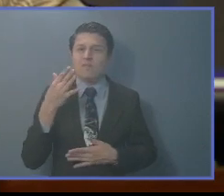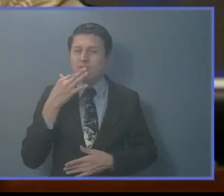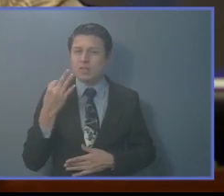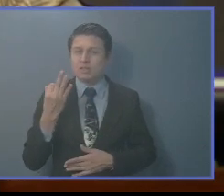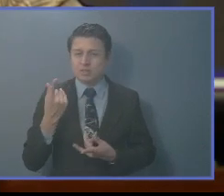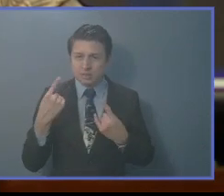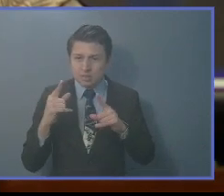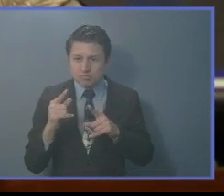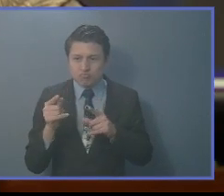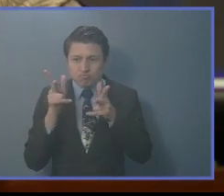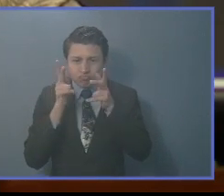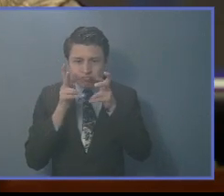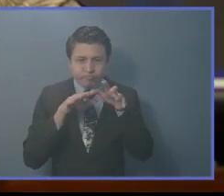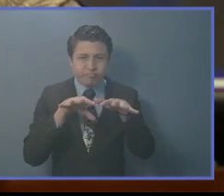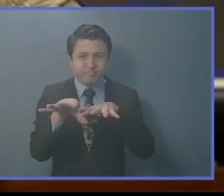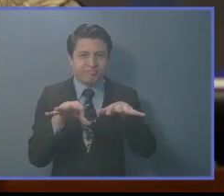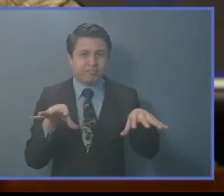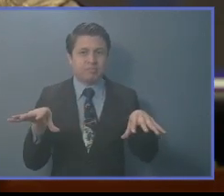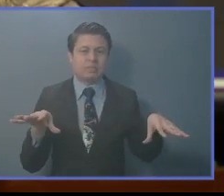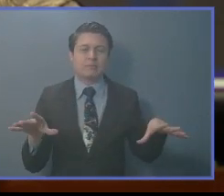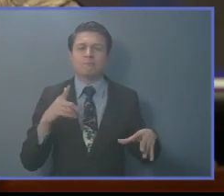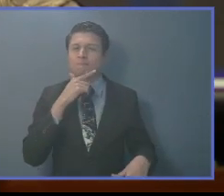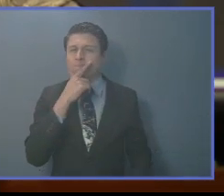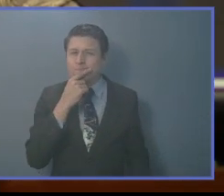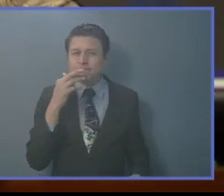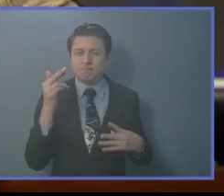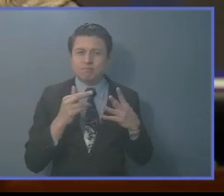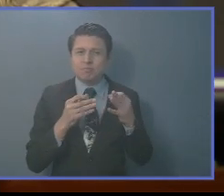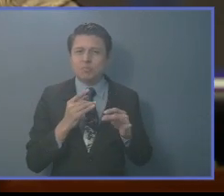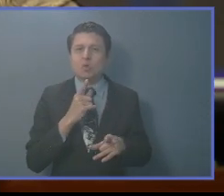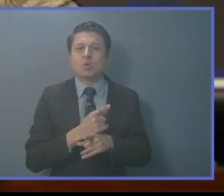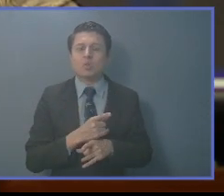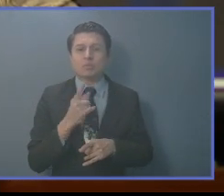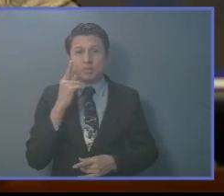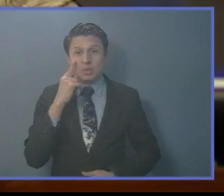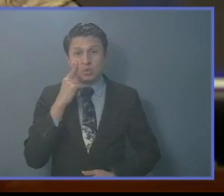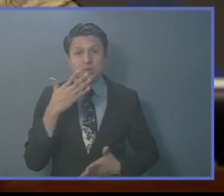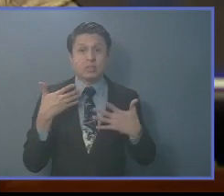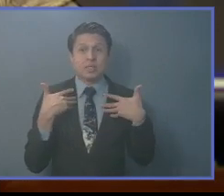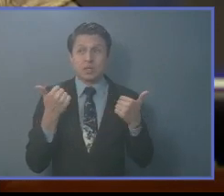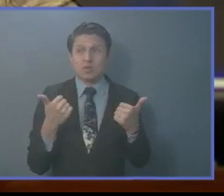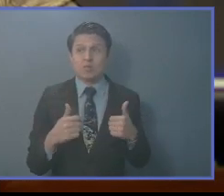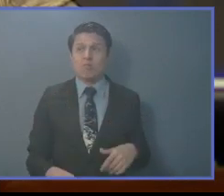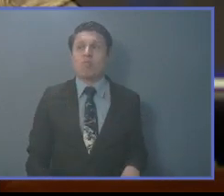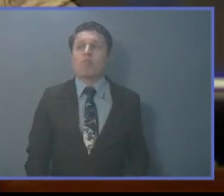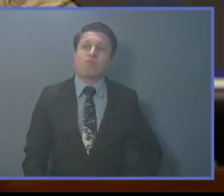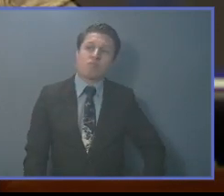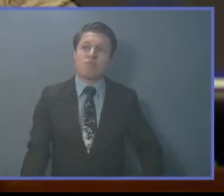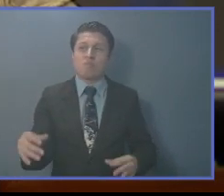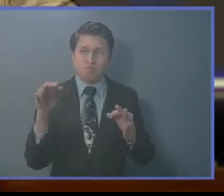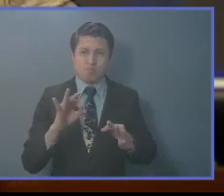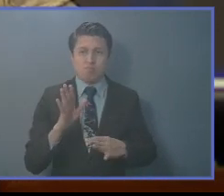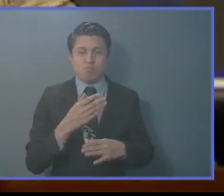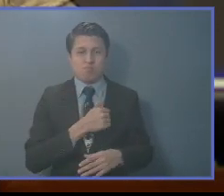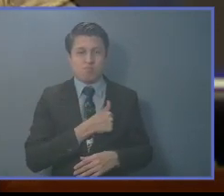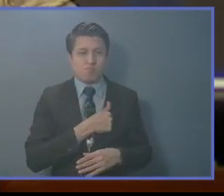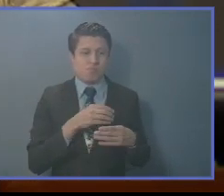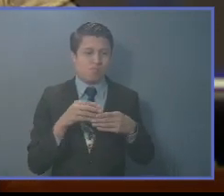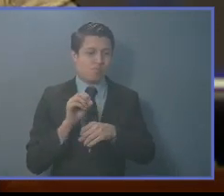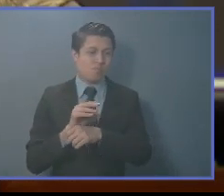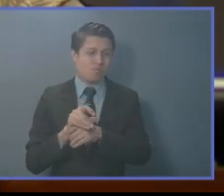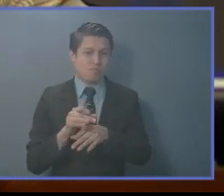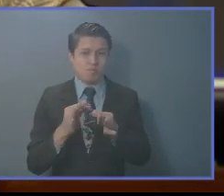los trabajadores y en caso de ser requerida tendrá que asegurarse de proveerse la información reciente entre las zonas de propagación del virus y las recomendaciones